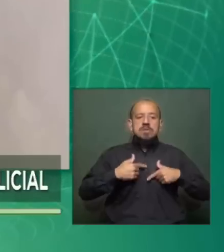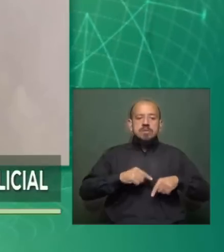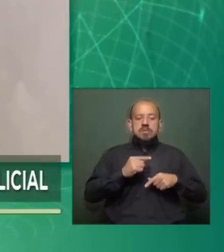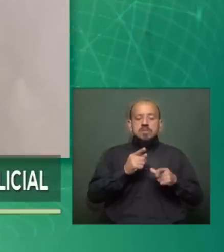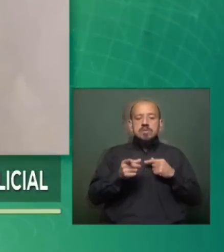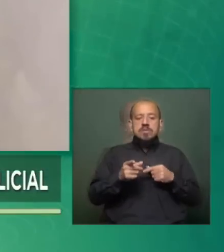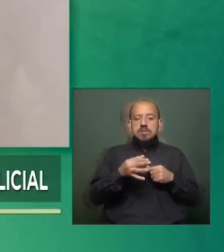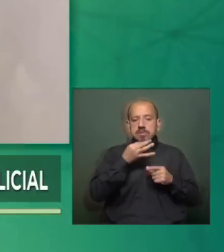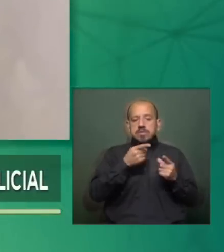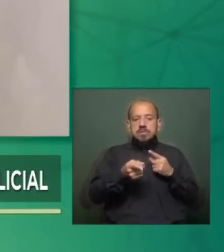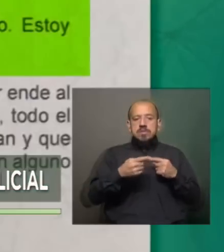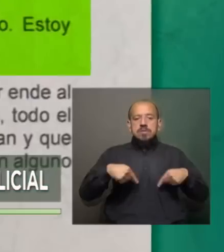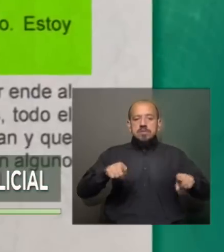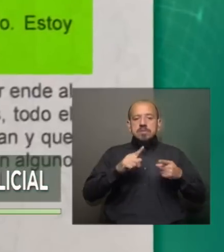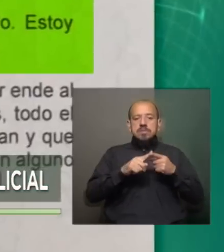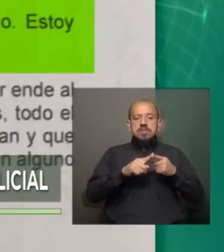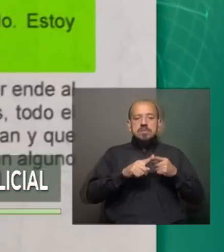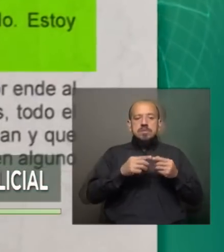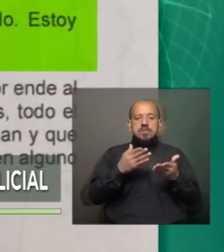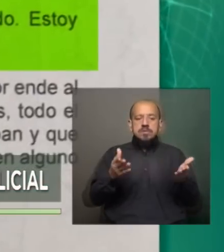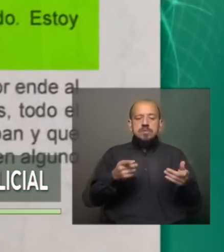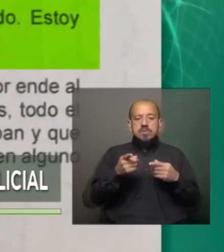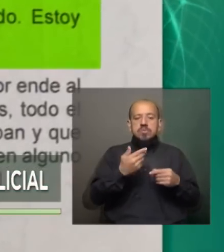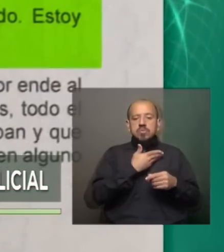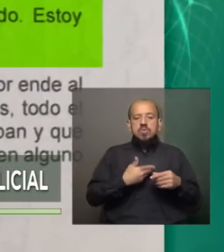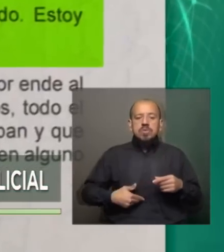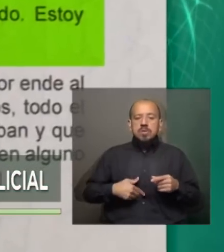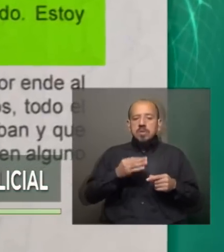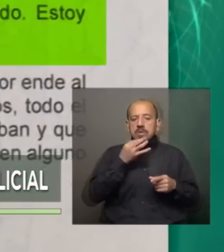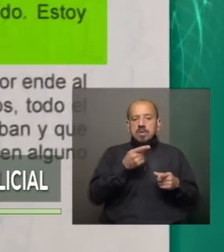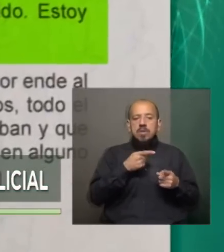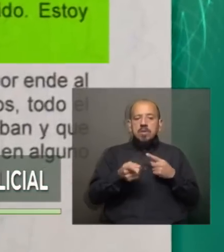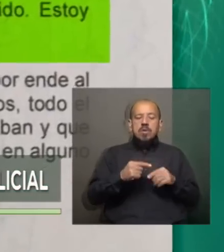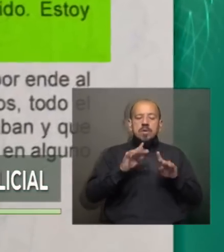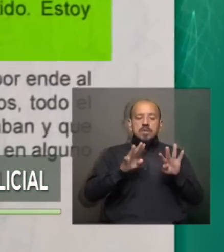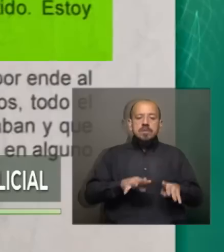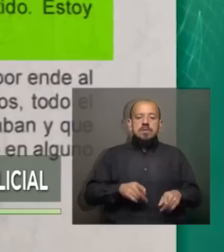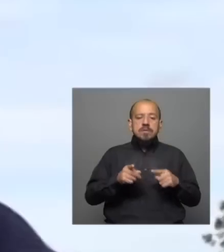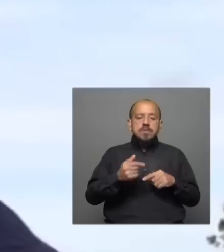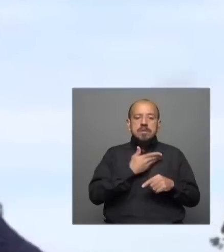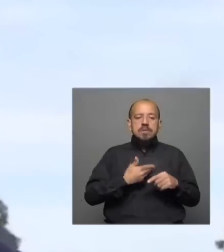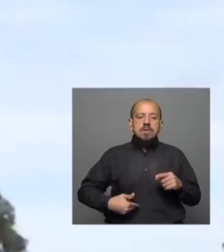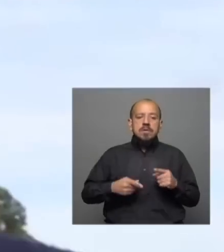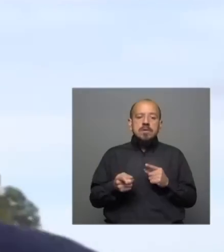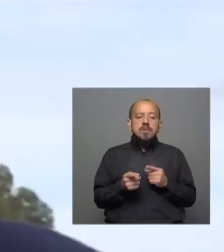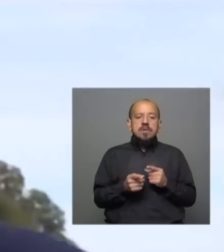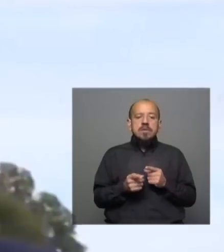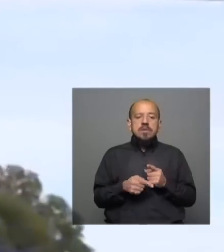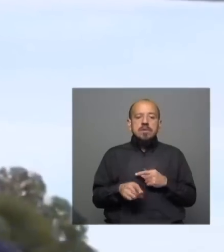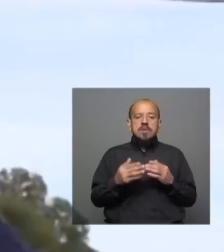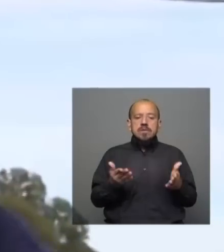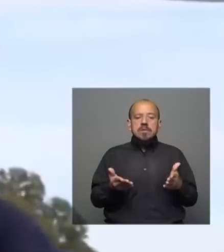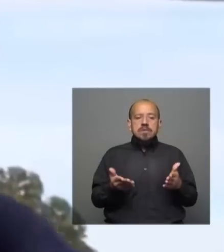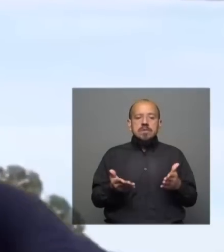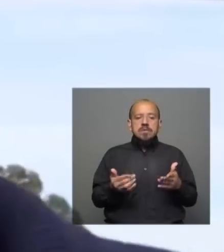hago llegar mi renuncia y revocable al cargo que ocupa en su gobierno expresó González en la carta que fue dirigida al presidente este es bruta